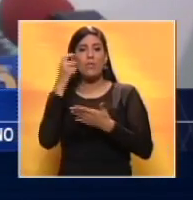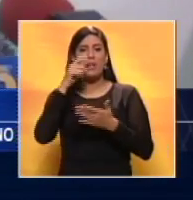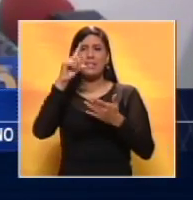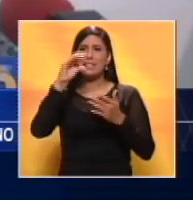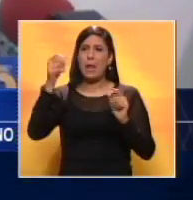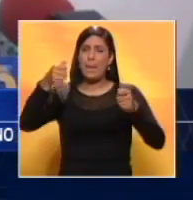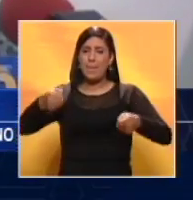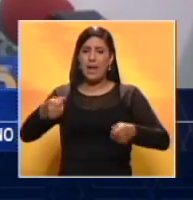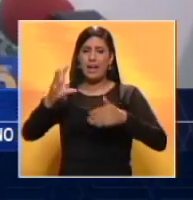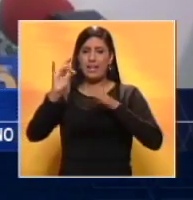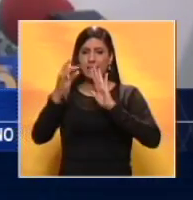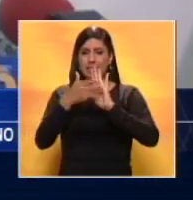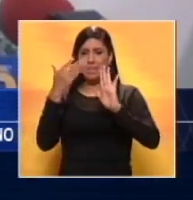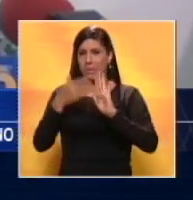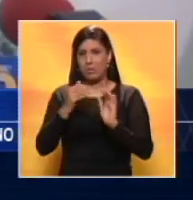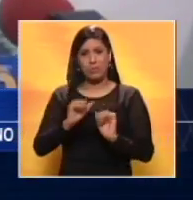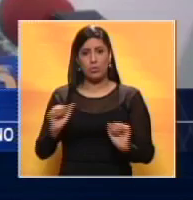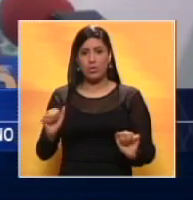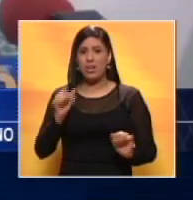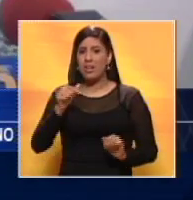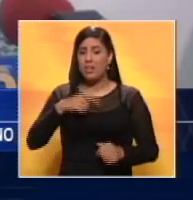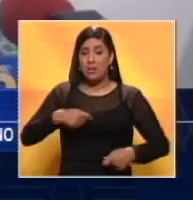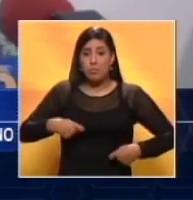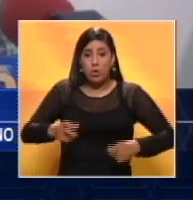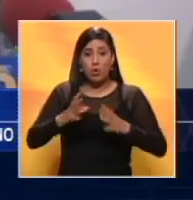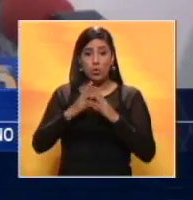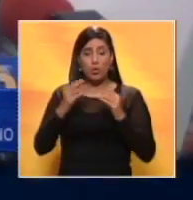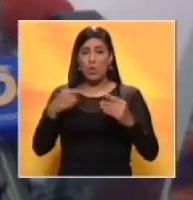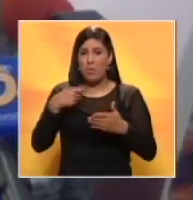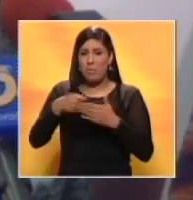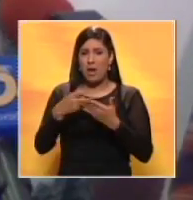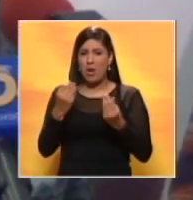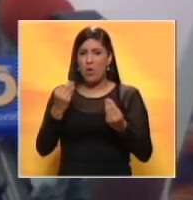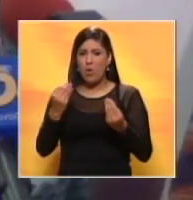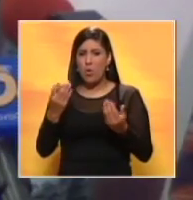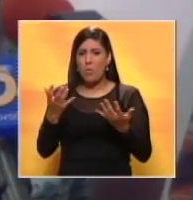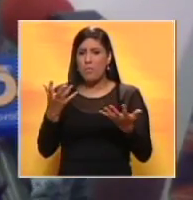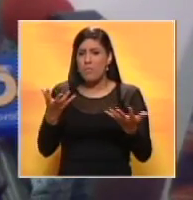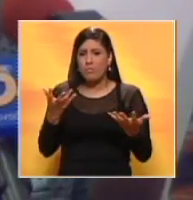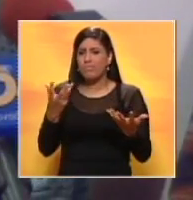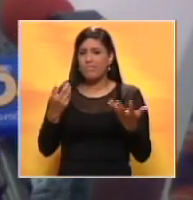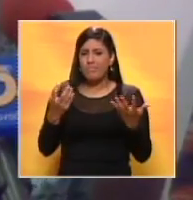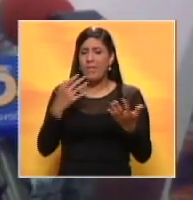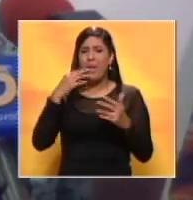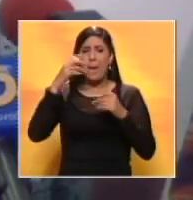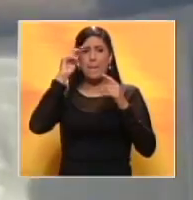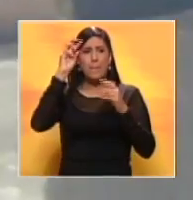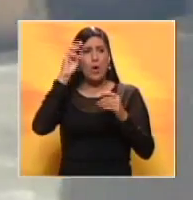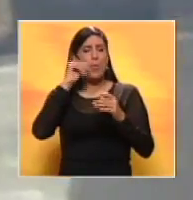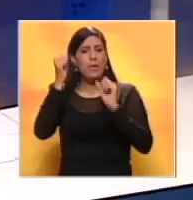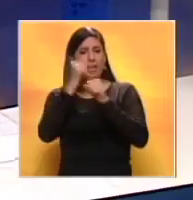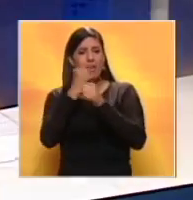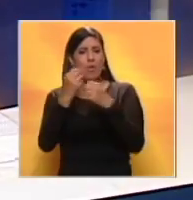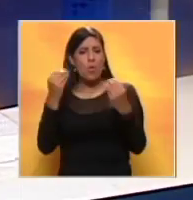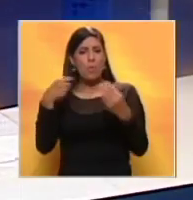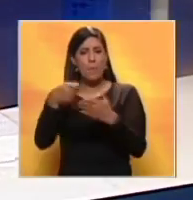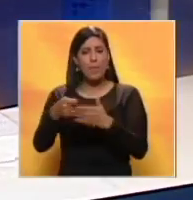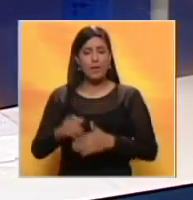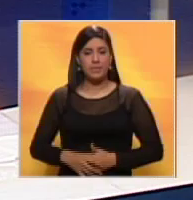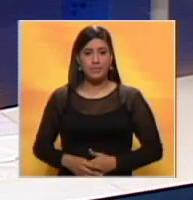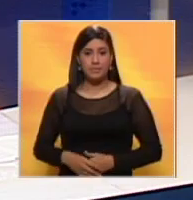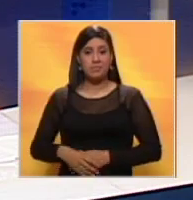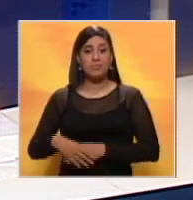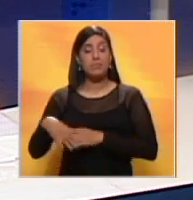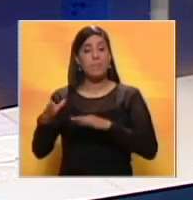100 pacas de cemento. Ahí se nos va a ir toda la plata con que pagamos el maestro.